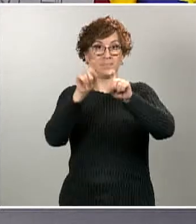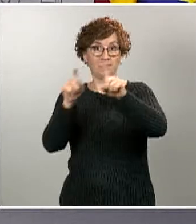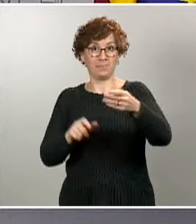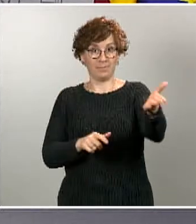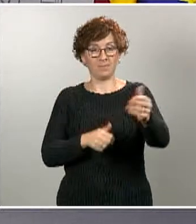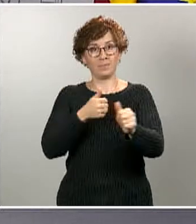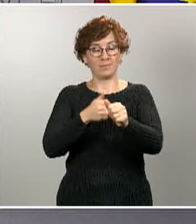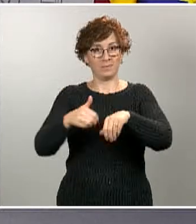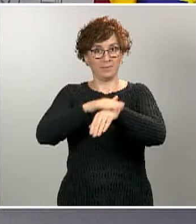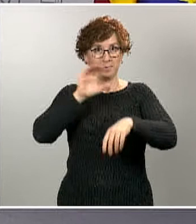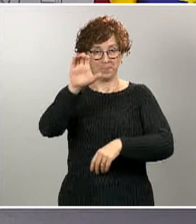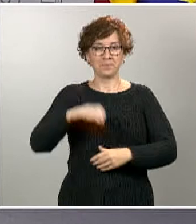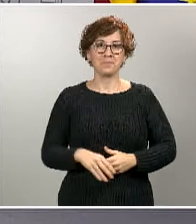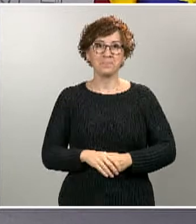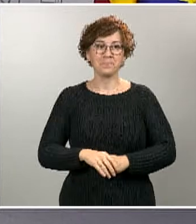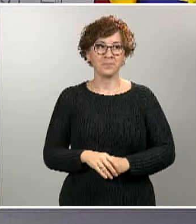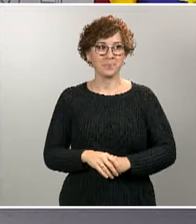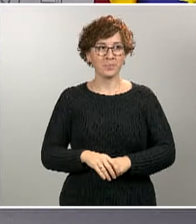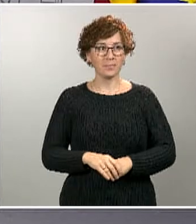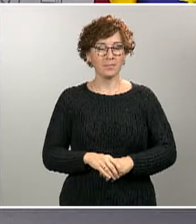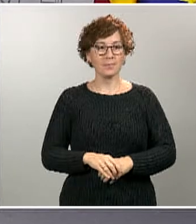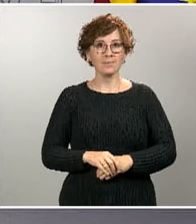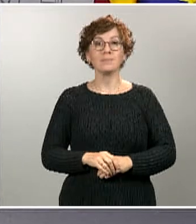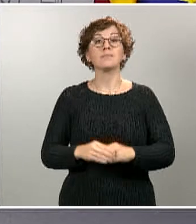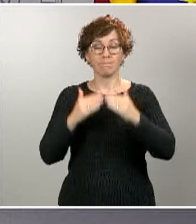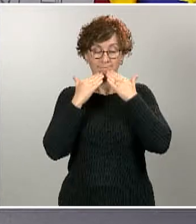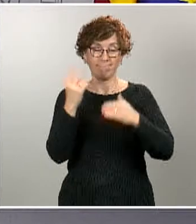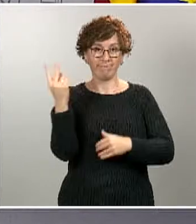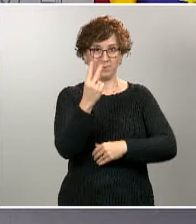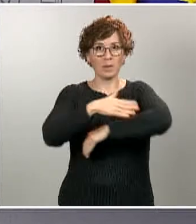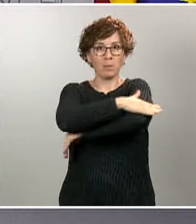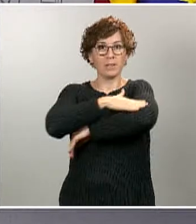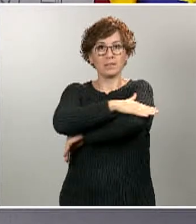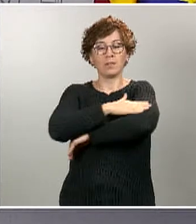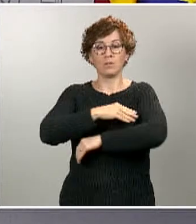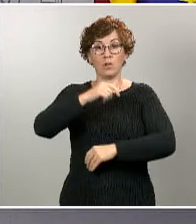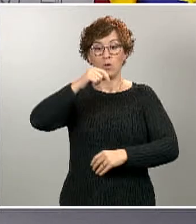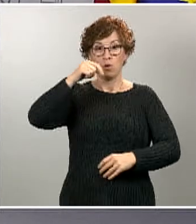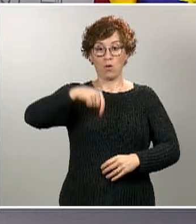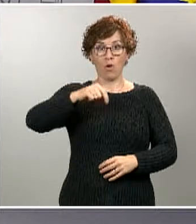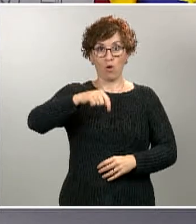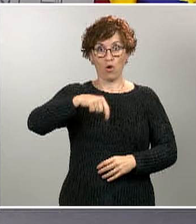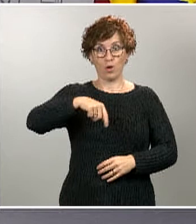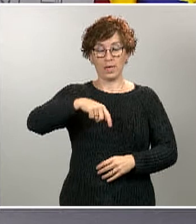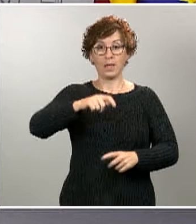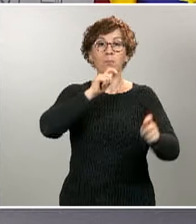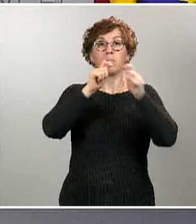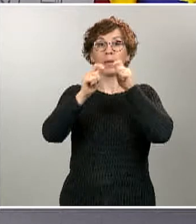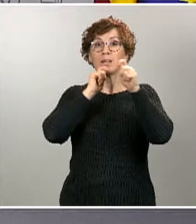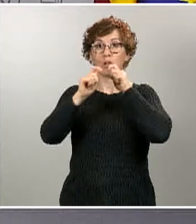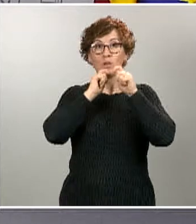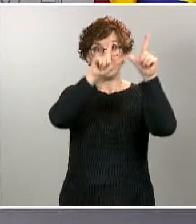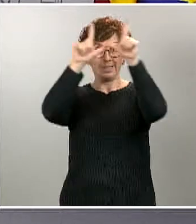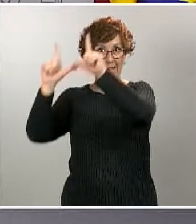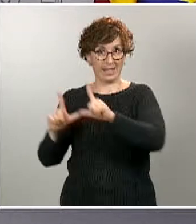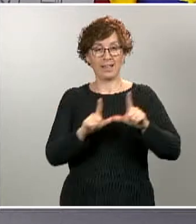Comunicación. Muy bien, gracias, ministros. Hoy los periodistas que van a preguntar pertenecen a